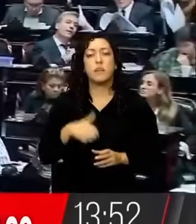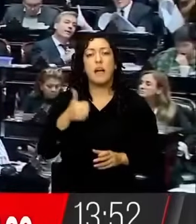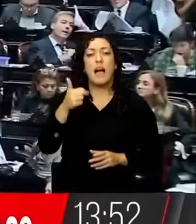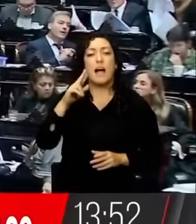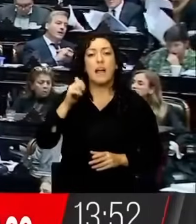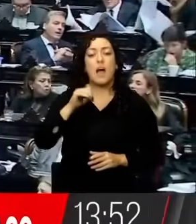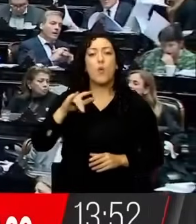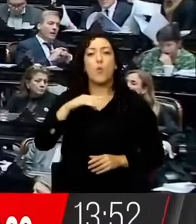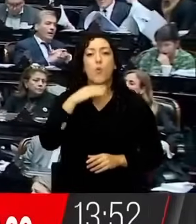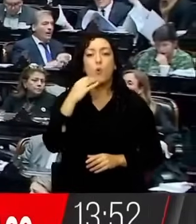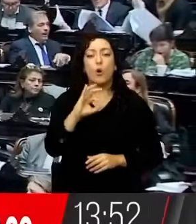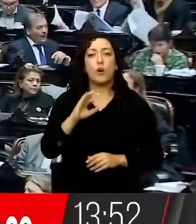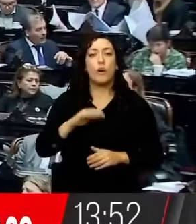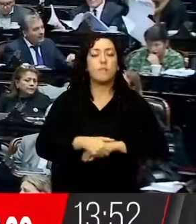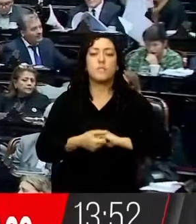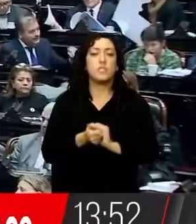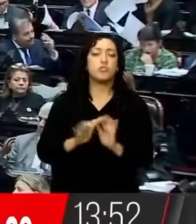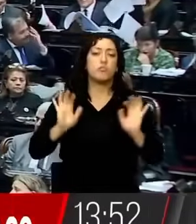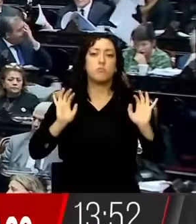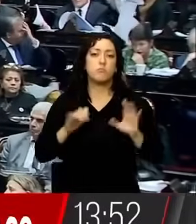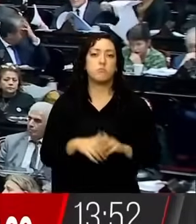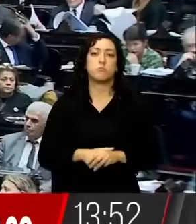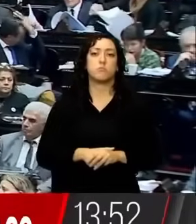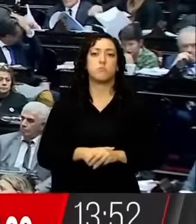Arau Hernández, abstención.